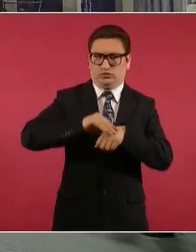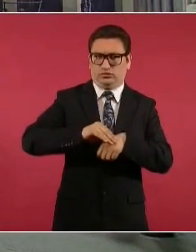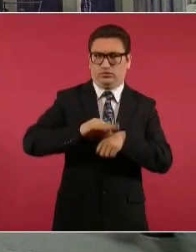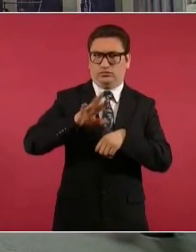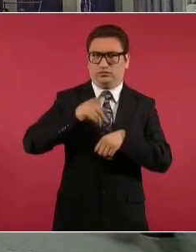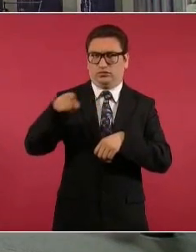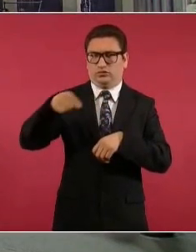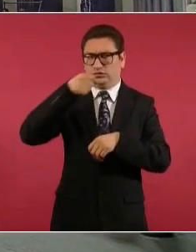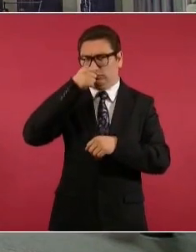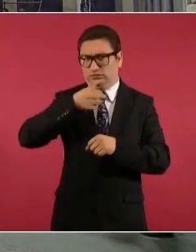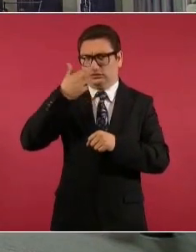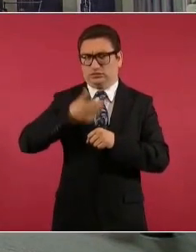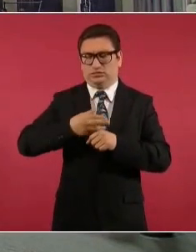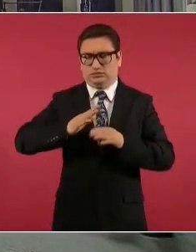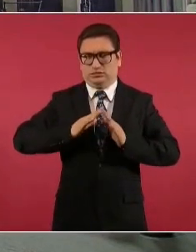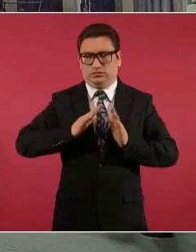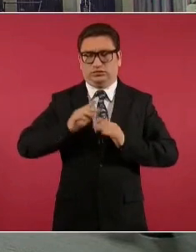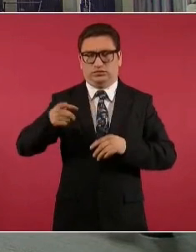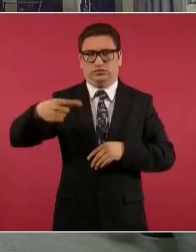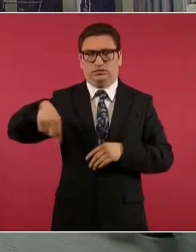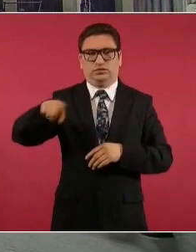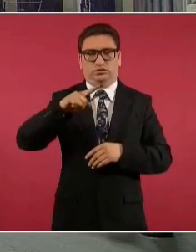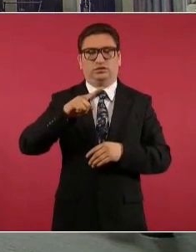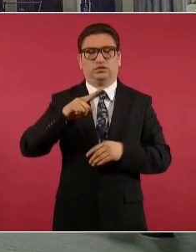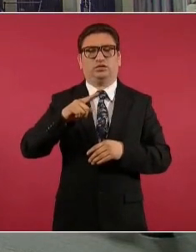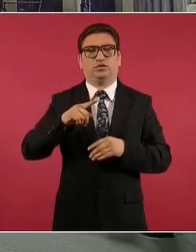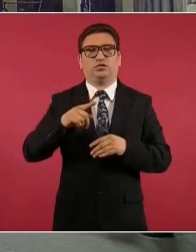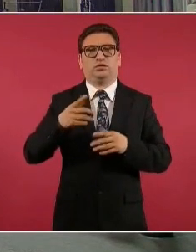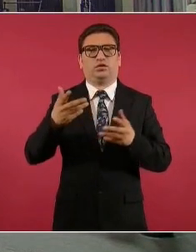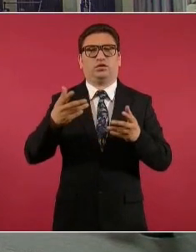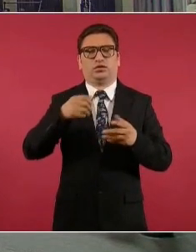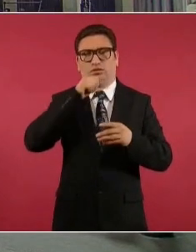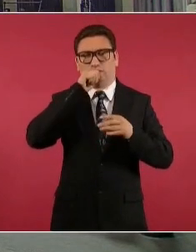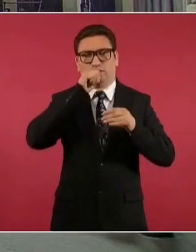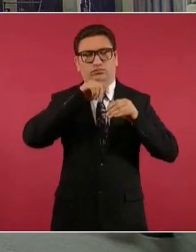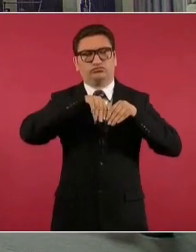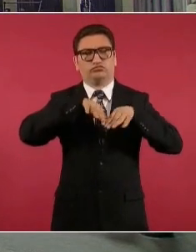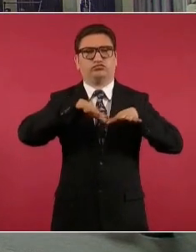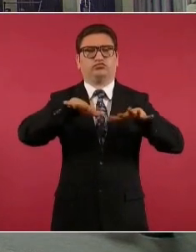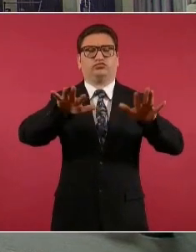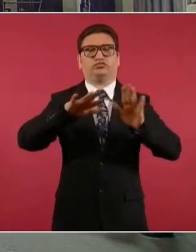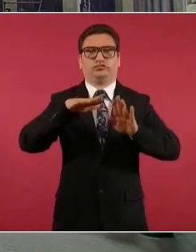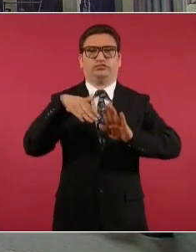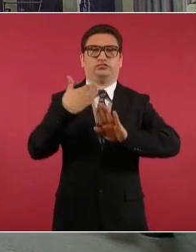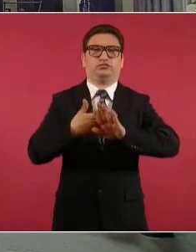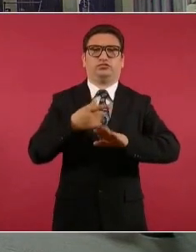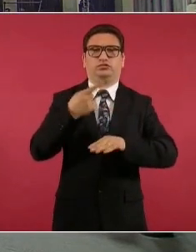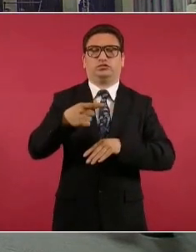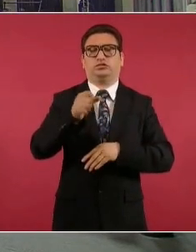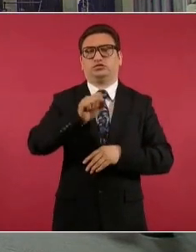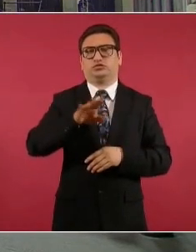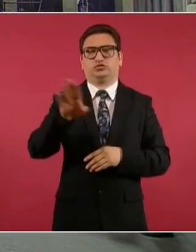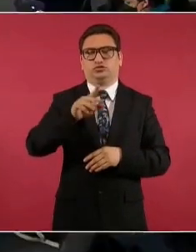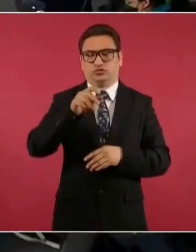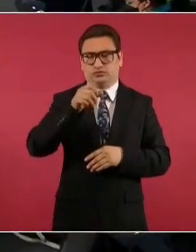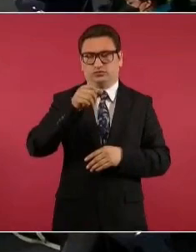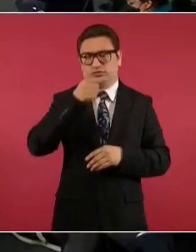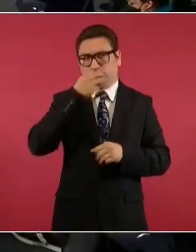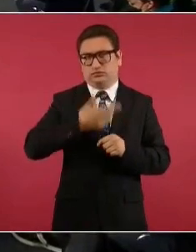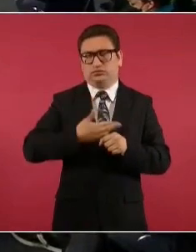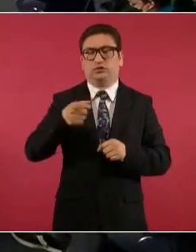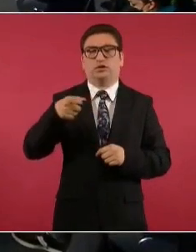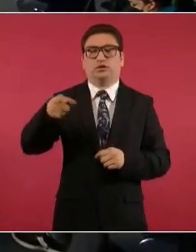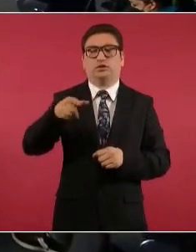la Secretaría de la Defensa Nacional se lance en una campaña contra el subsecretario Alejandro